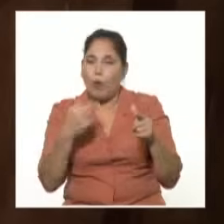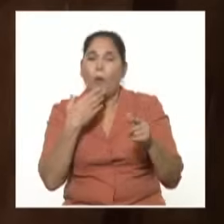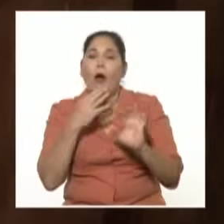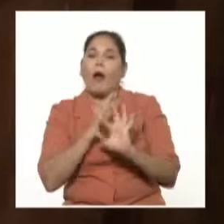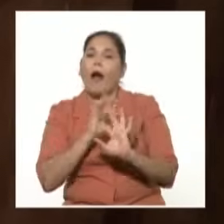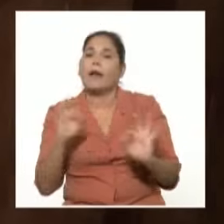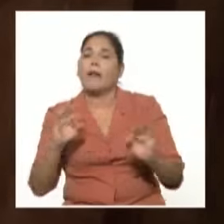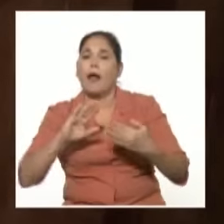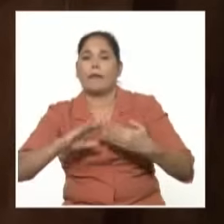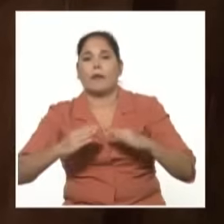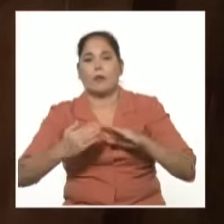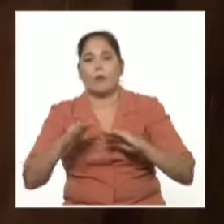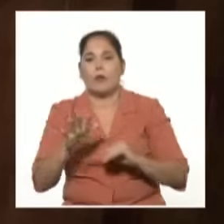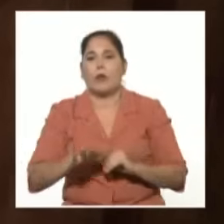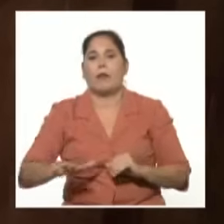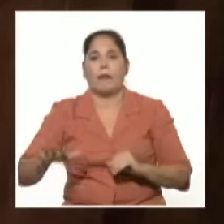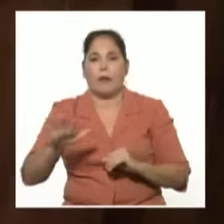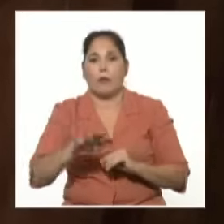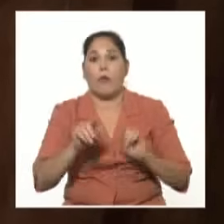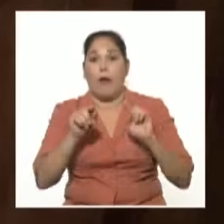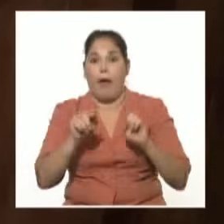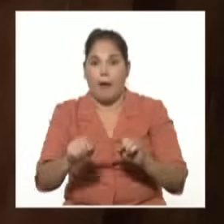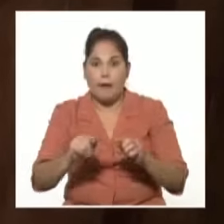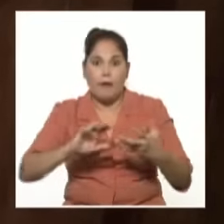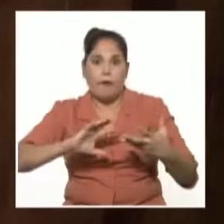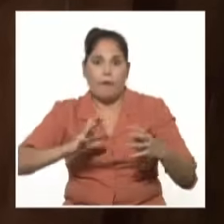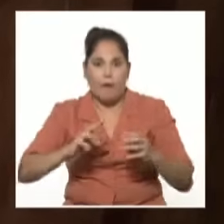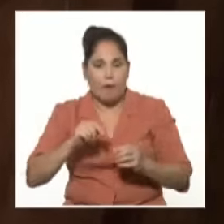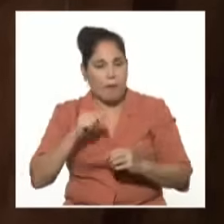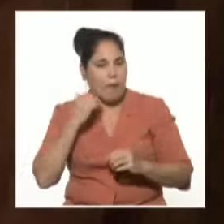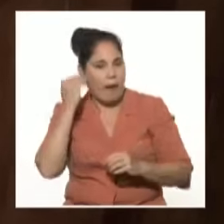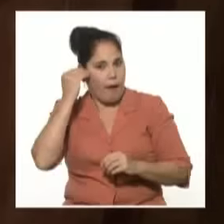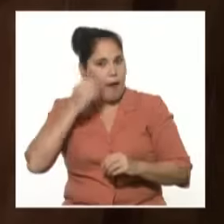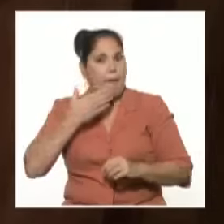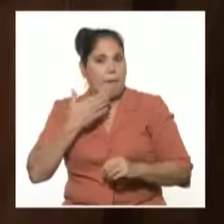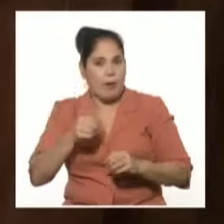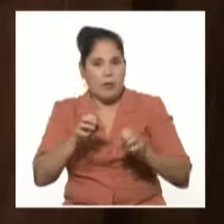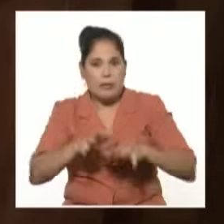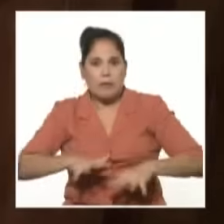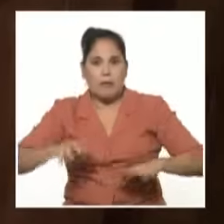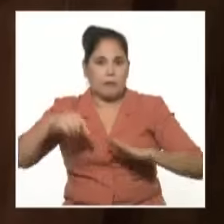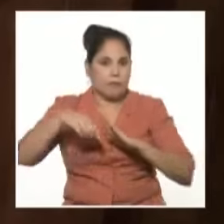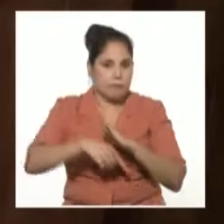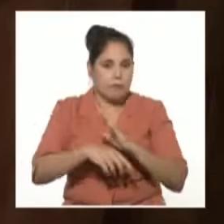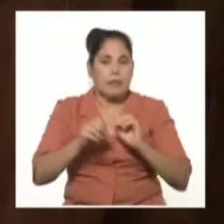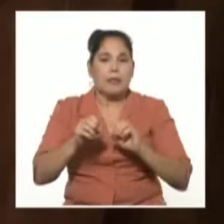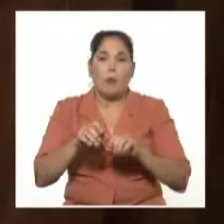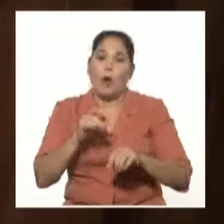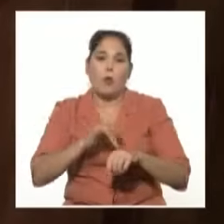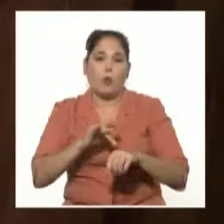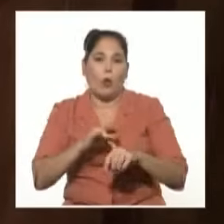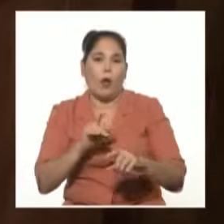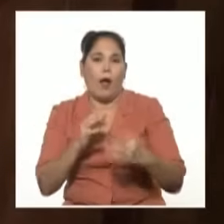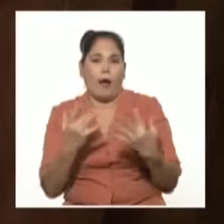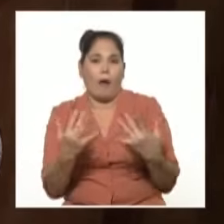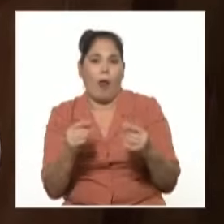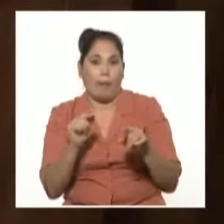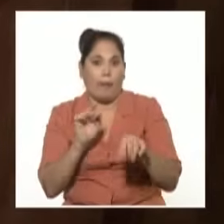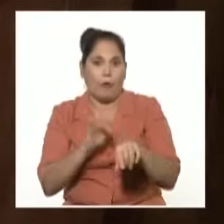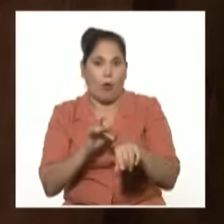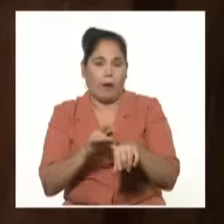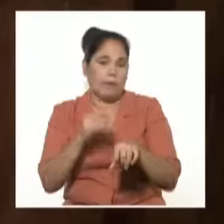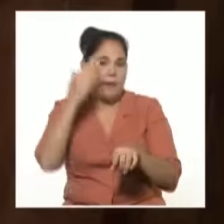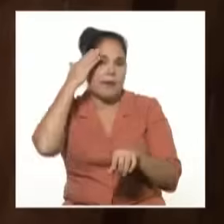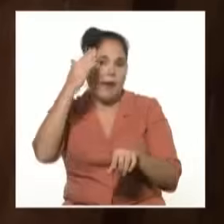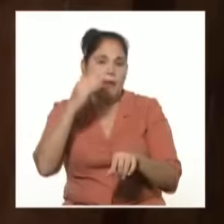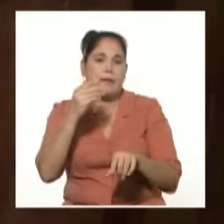de las discusiones, en ese modo cualitativamente superior de abordar los problemas cuando se tocan con las manos, gracias a